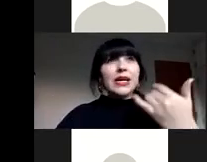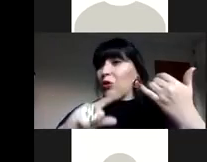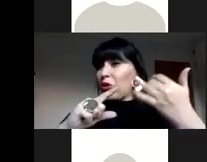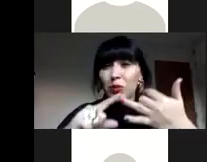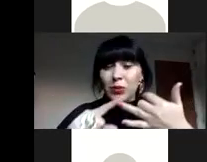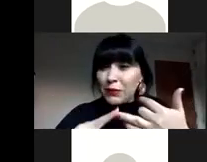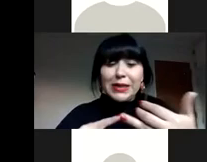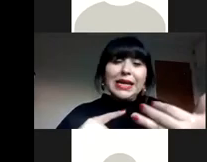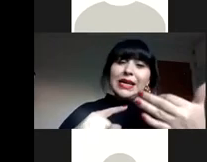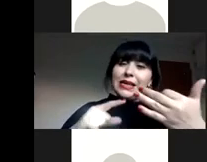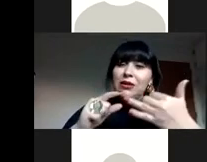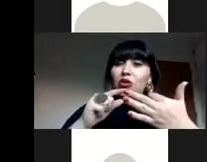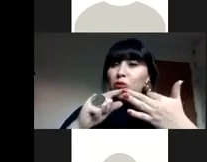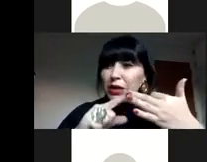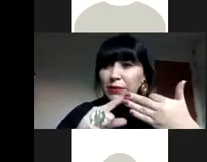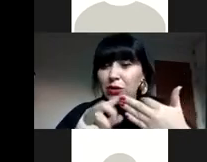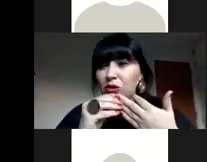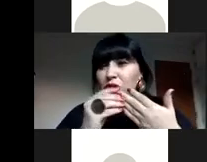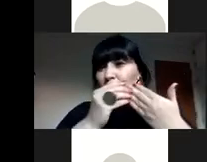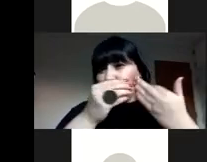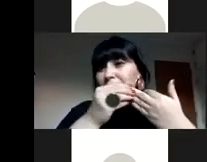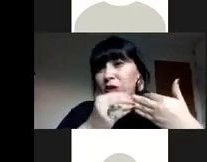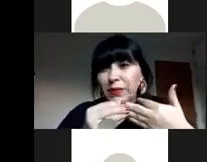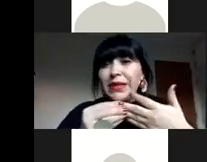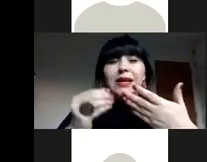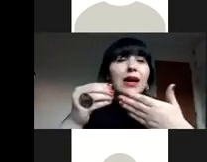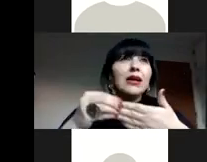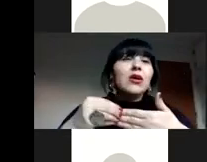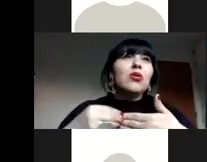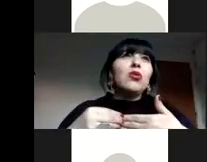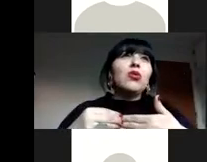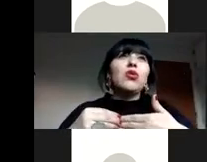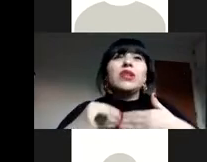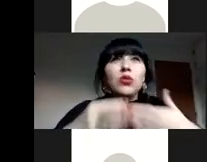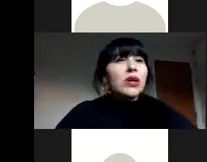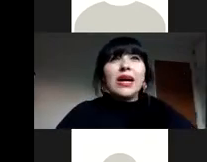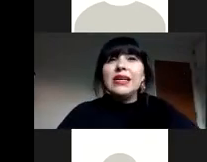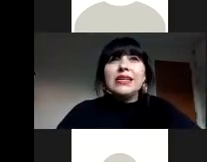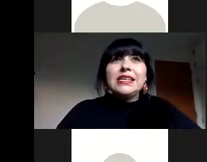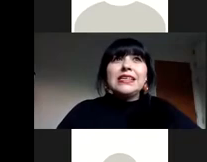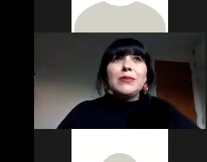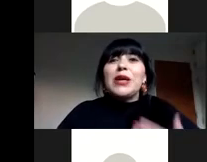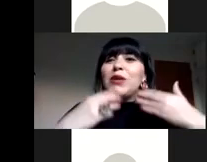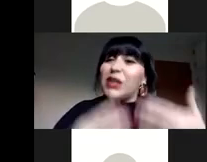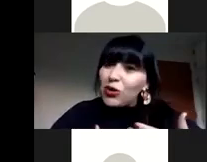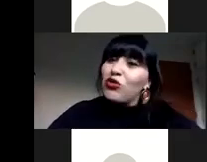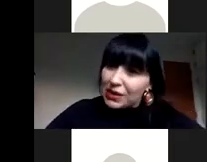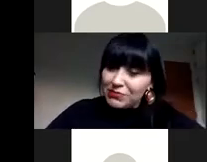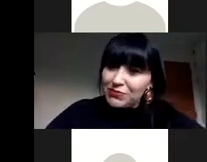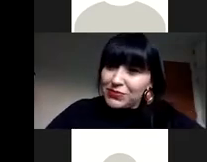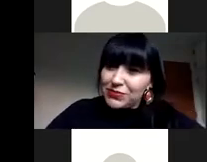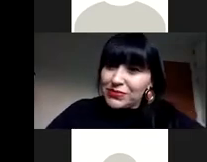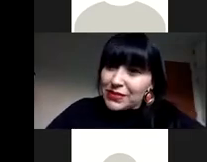pega, o con problemas familiares, o con problemas en términos de pareja, o de Luca, que preferimos no